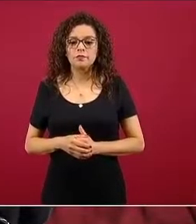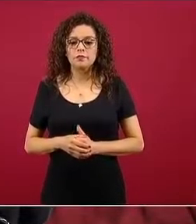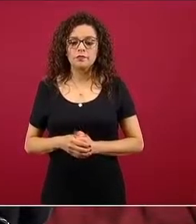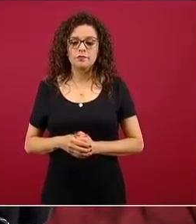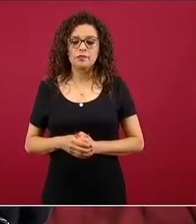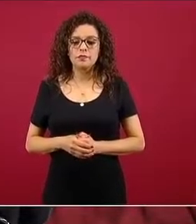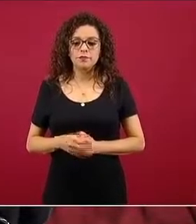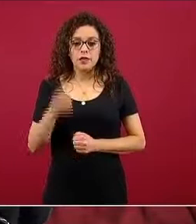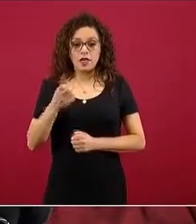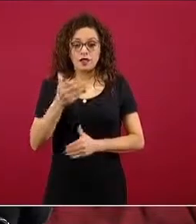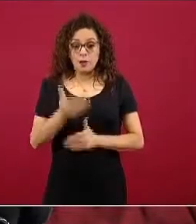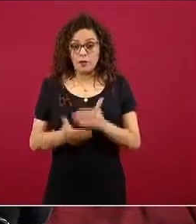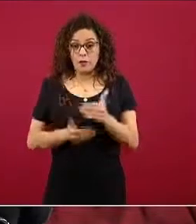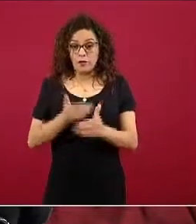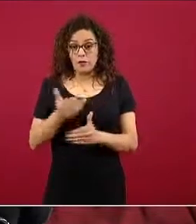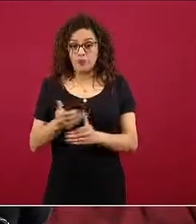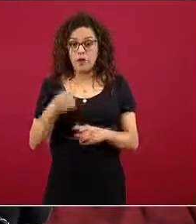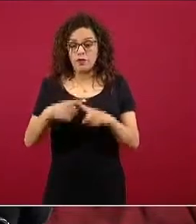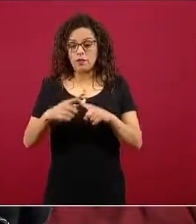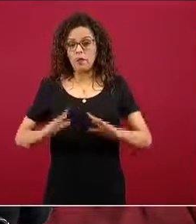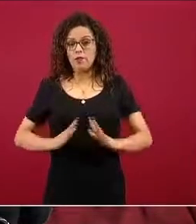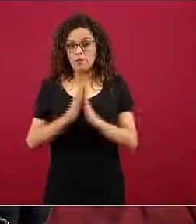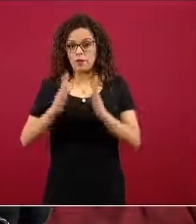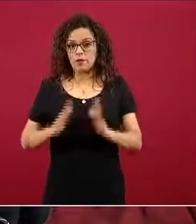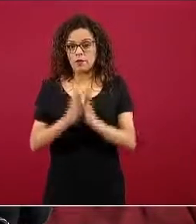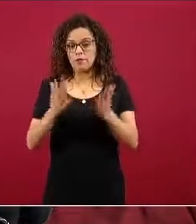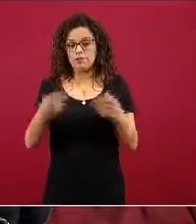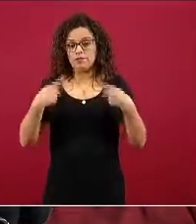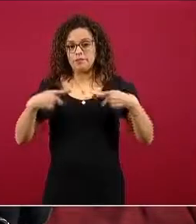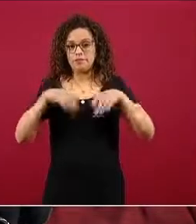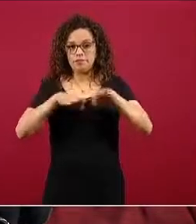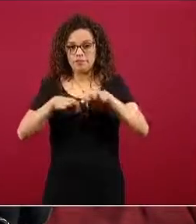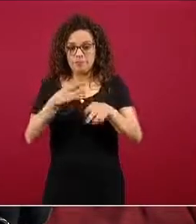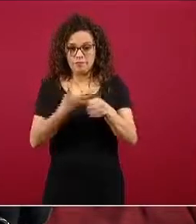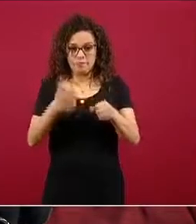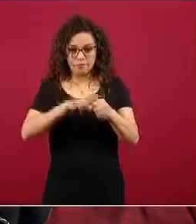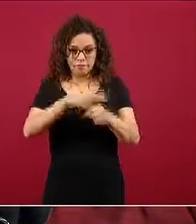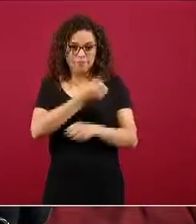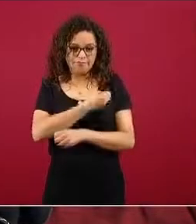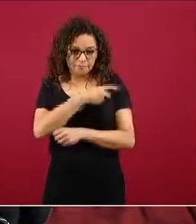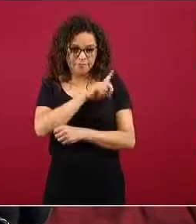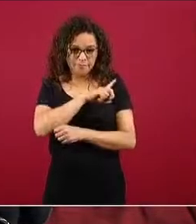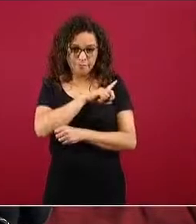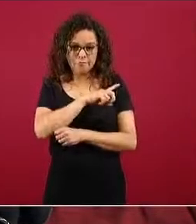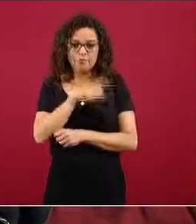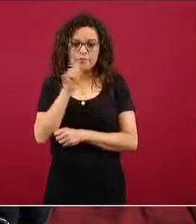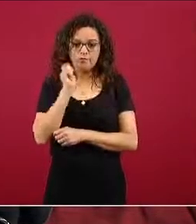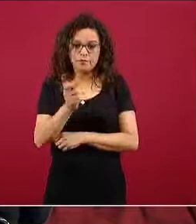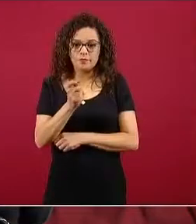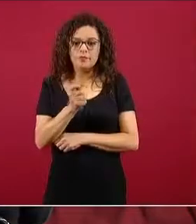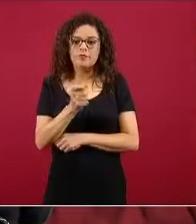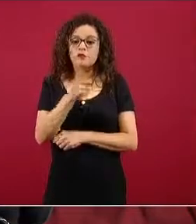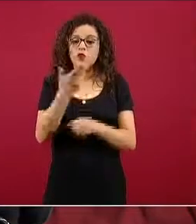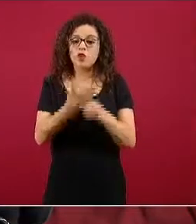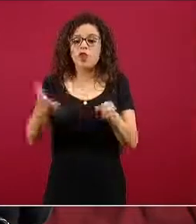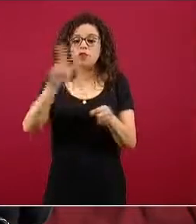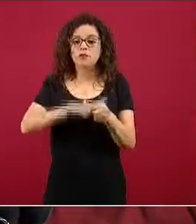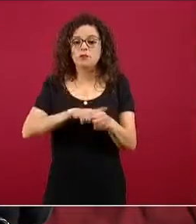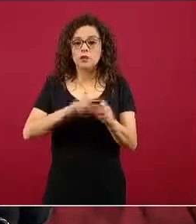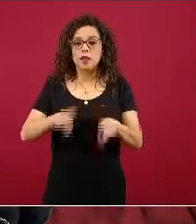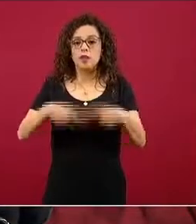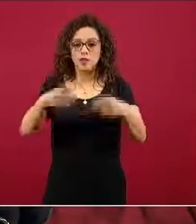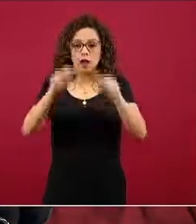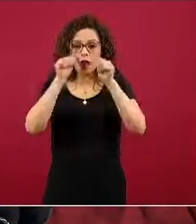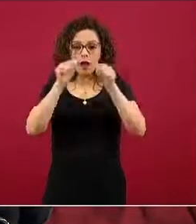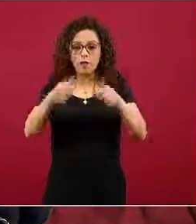En el proceso participará personal de salud de las unidades COVID. Este es el personal,